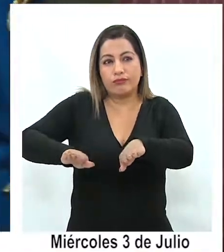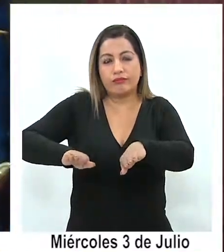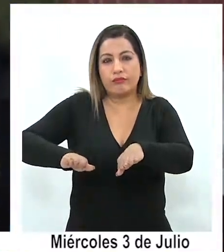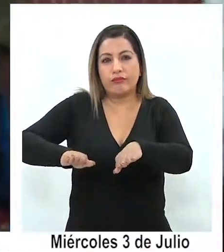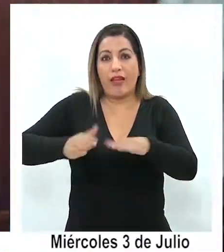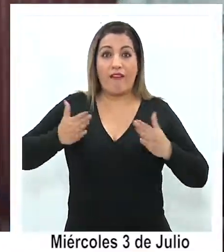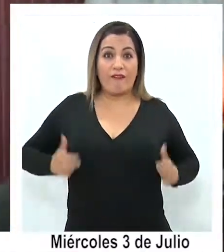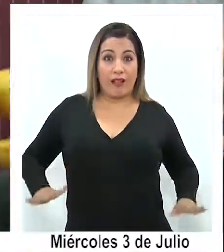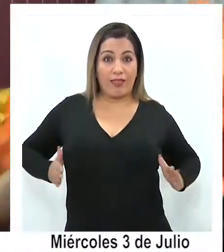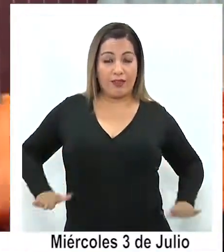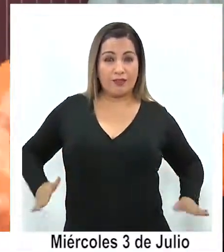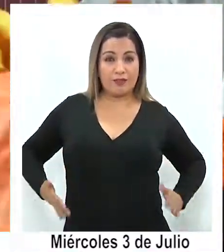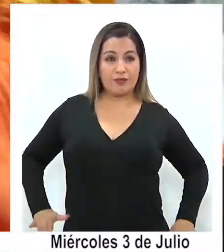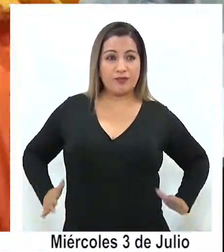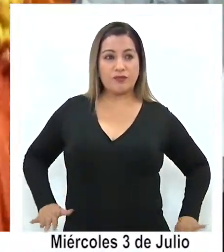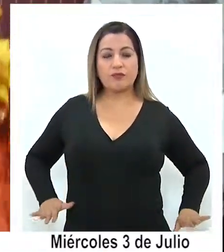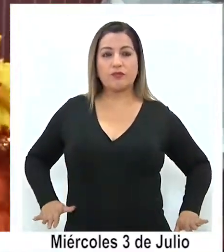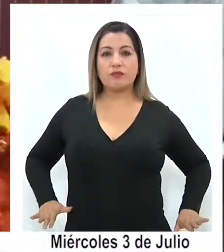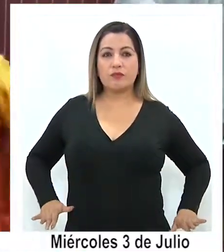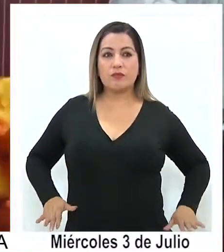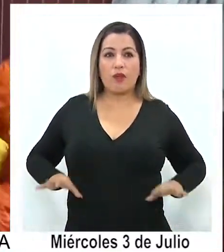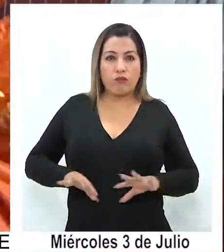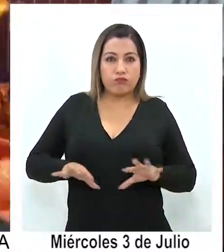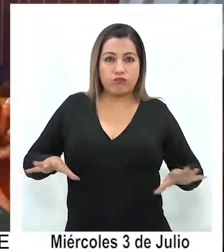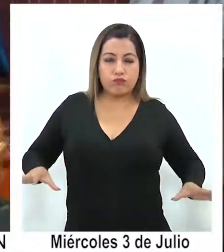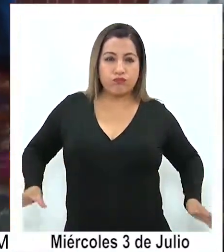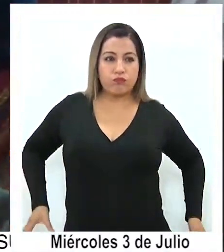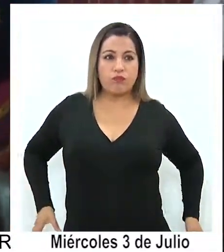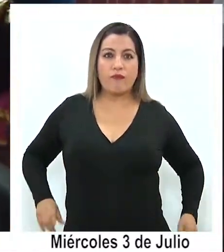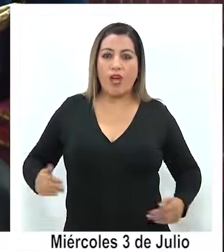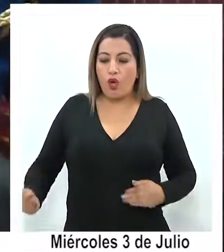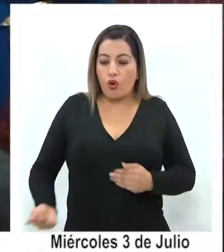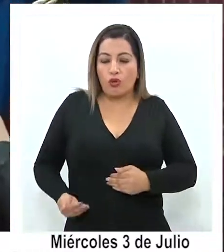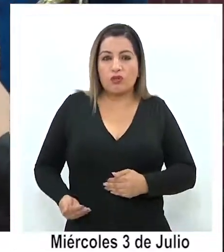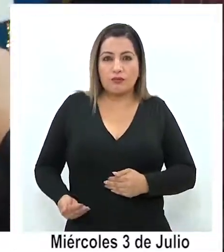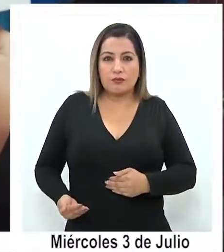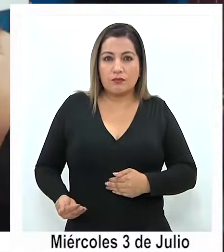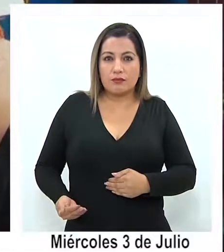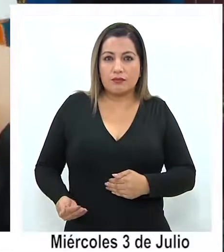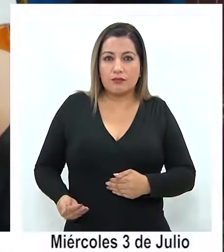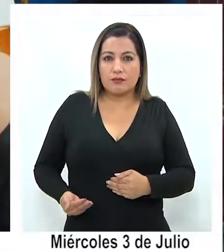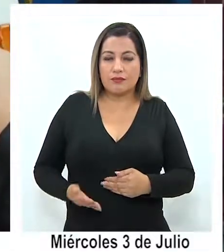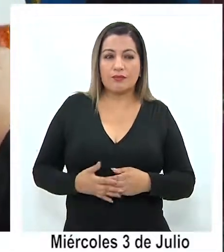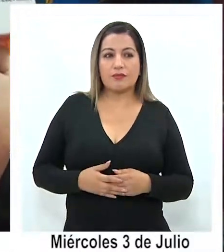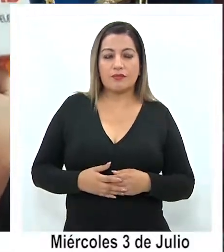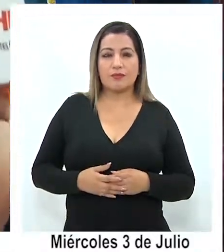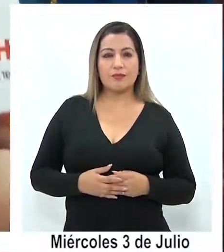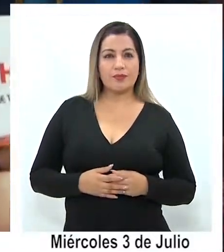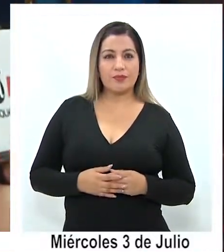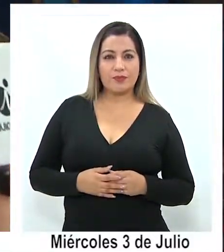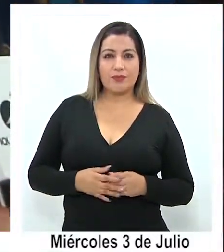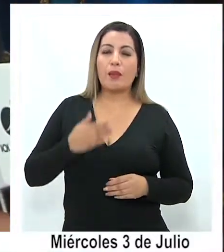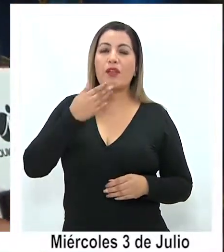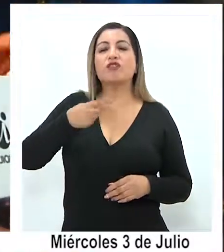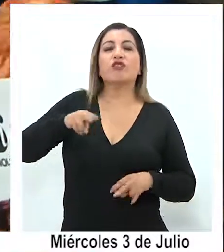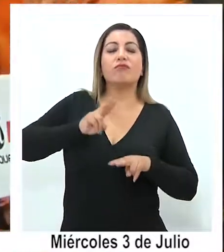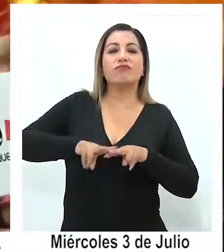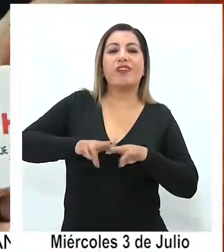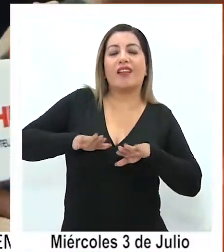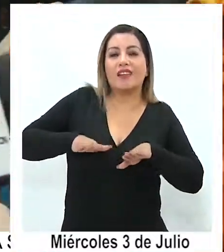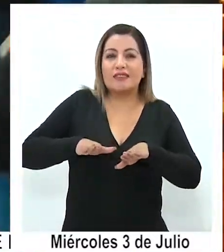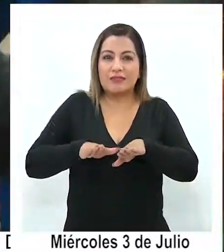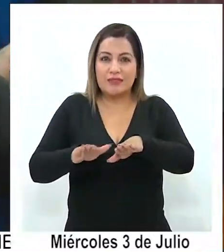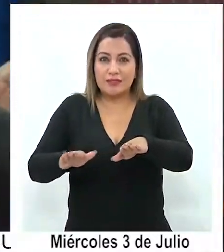Las faldas, estas faldas así, a las niñas les quedan cortas, chicas, que también las arreglamos para que las